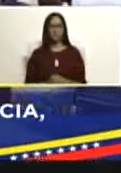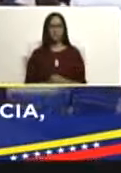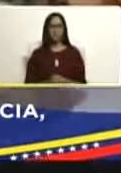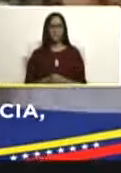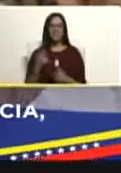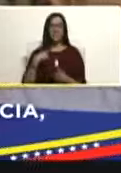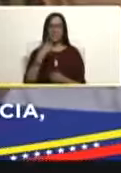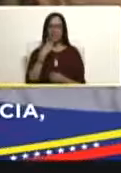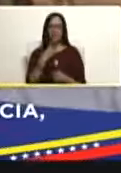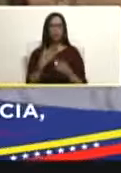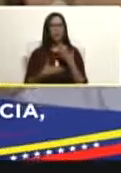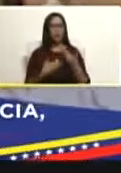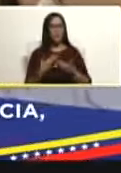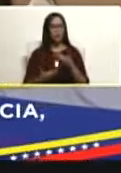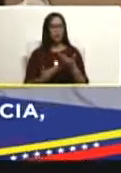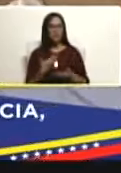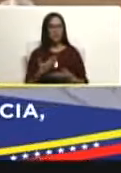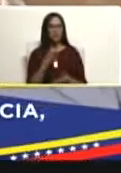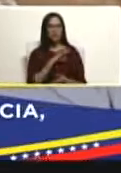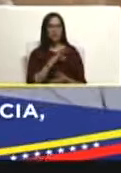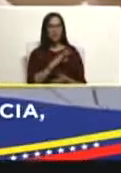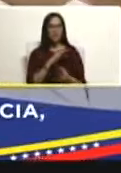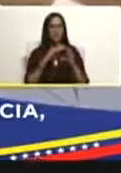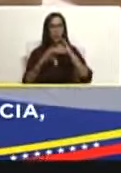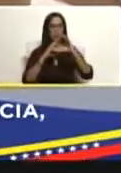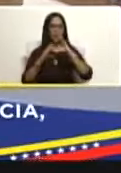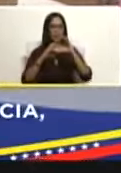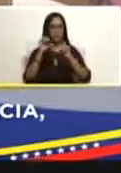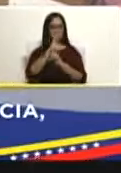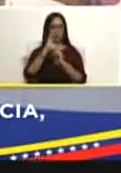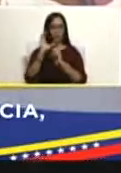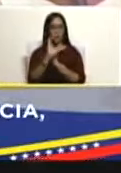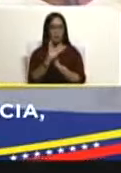Tienen que ver con los procesos sociales, comunicacionales, culturales.